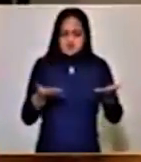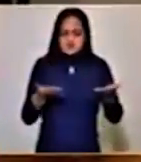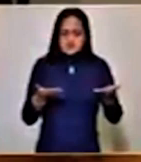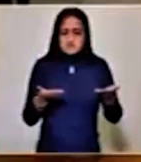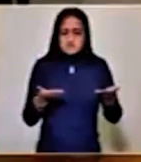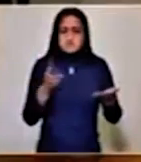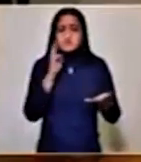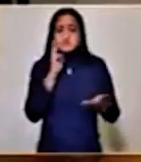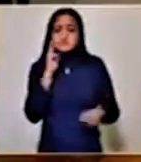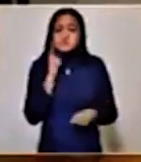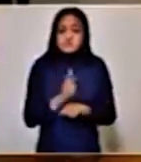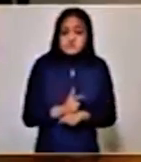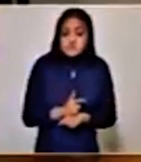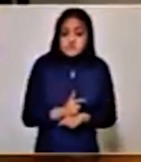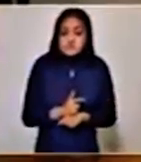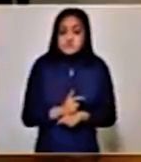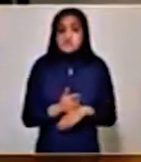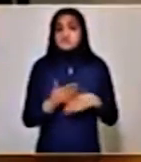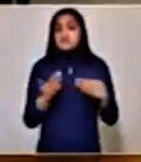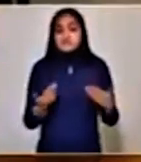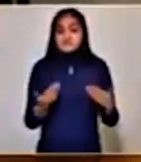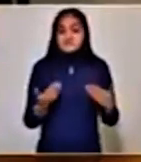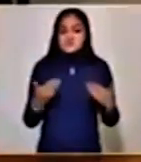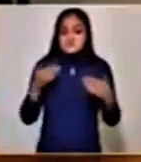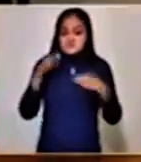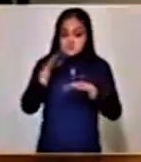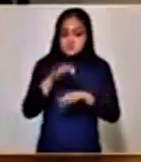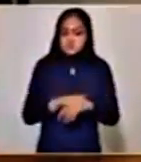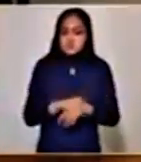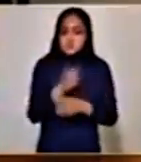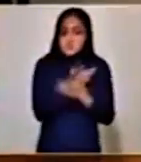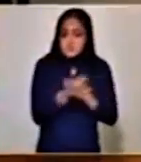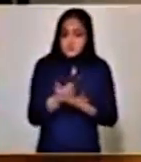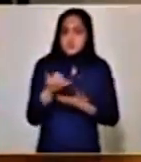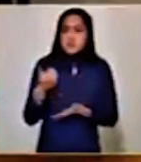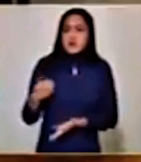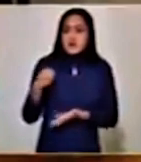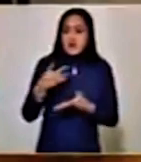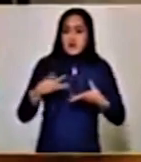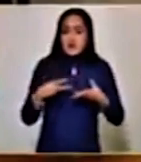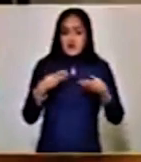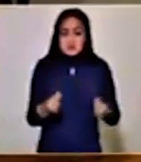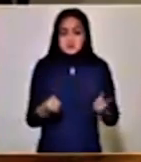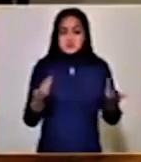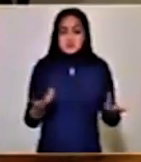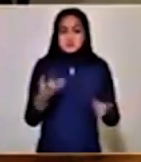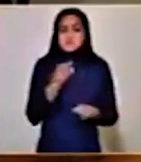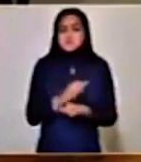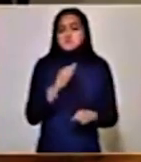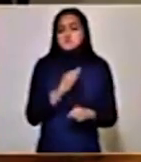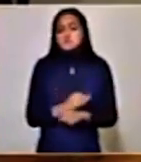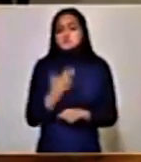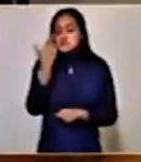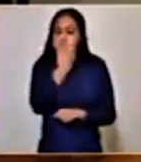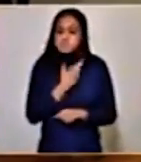evidentes / e ingresos y gastos pues lo que se hace es se